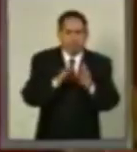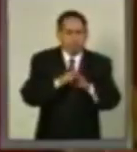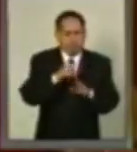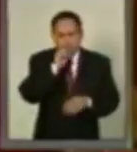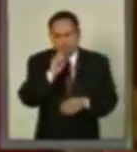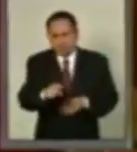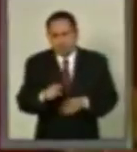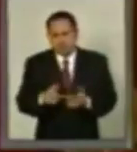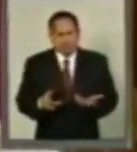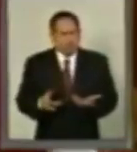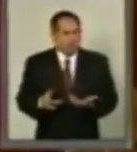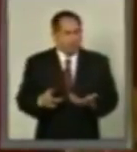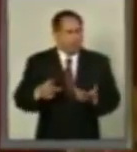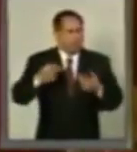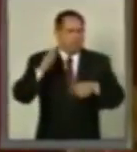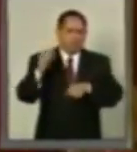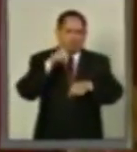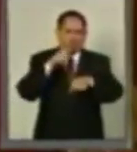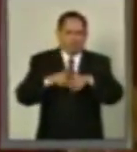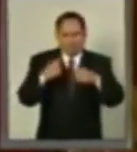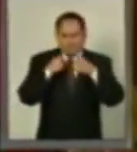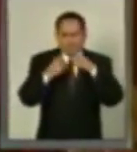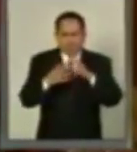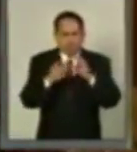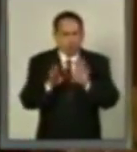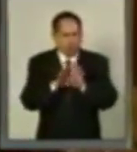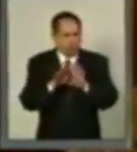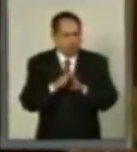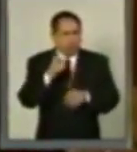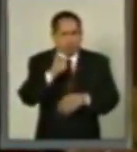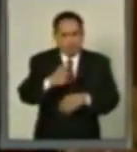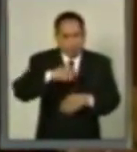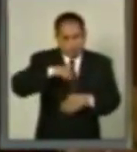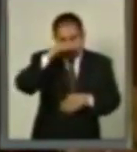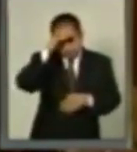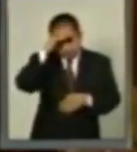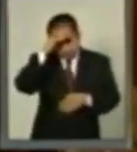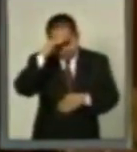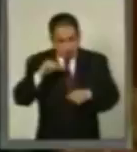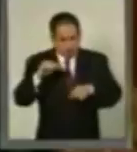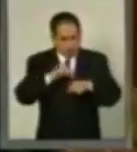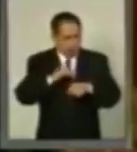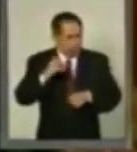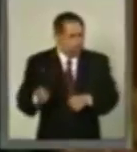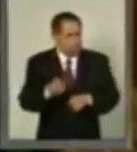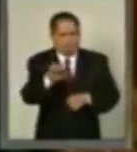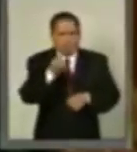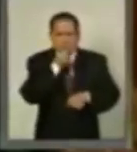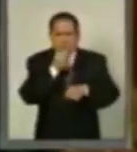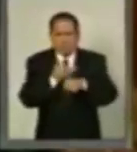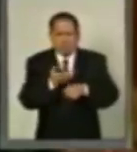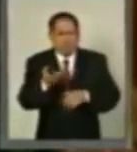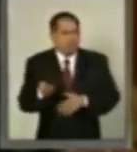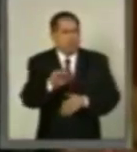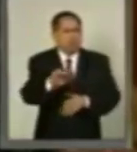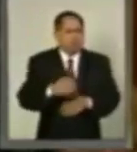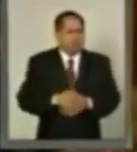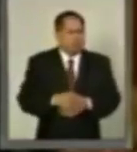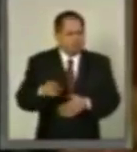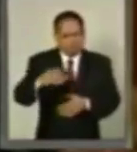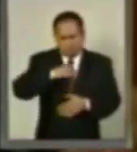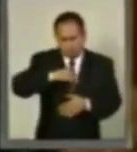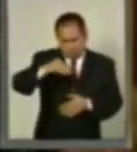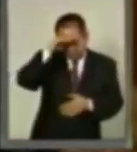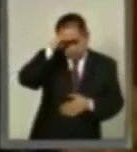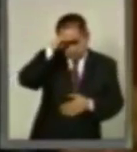propio Ejecutivo Federal, y por eso le quisiéramos hacer la pregunta, señor secretario, a su